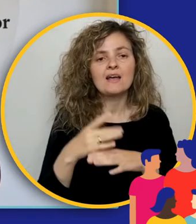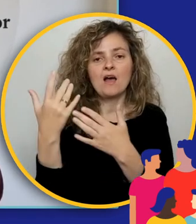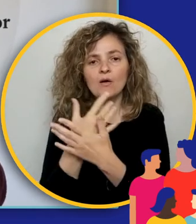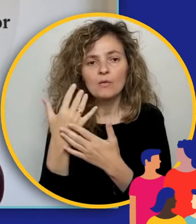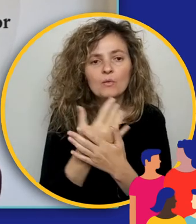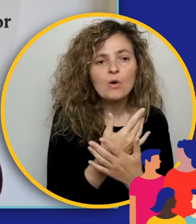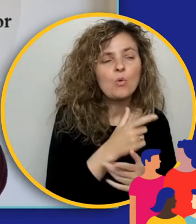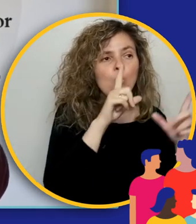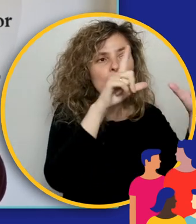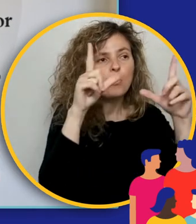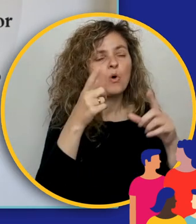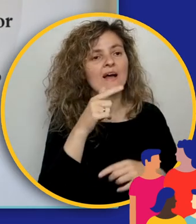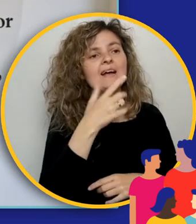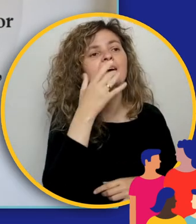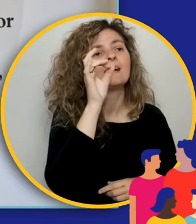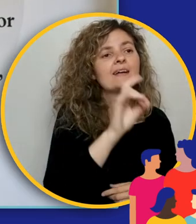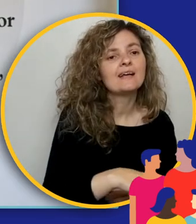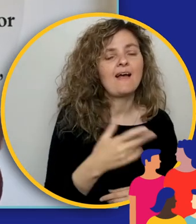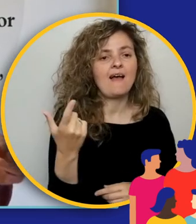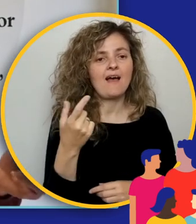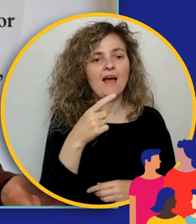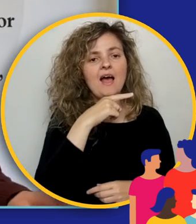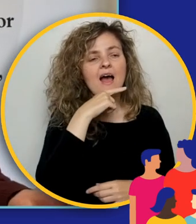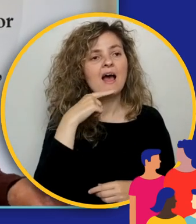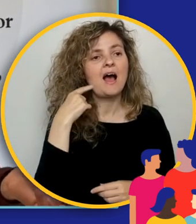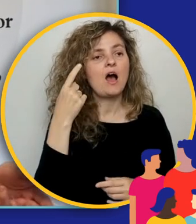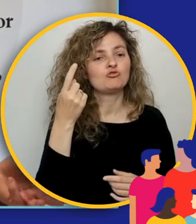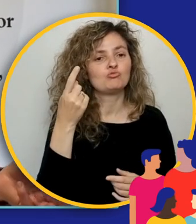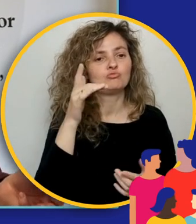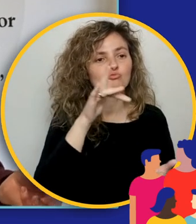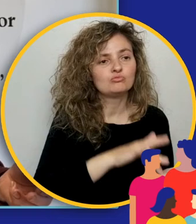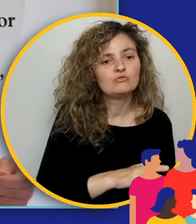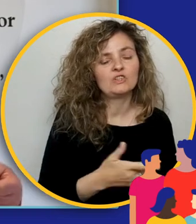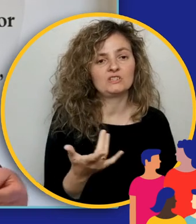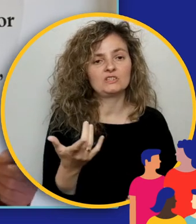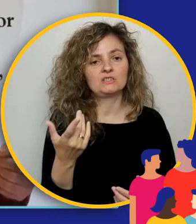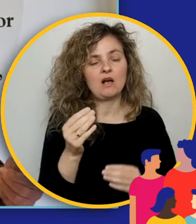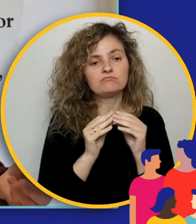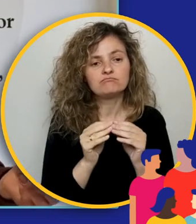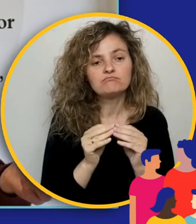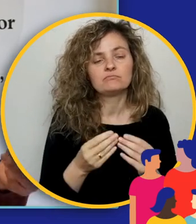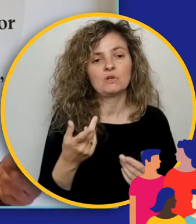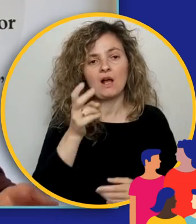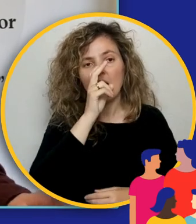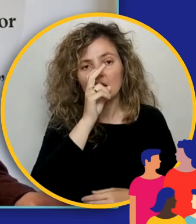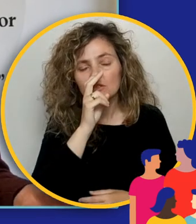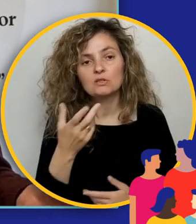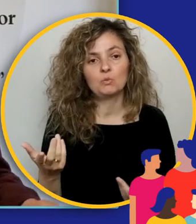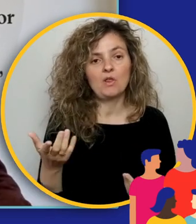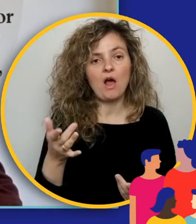va explicando qué cuadro este, de quién es y qué fecha fue hecho, la